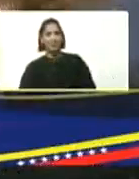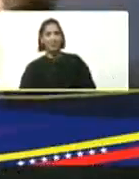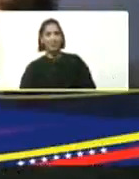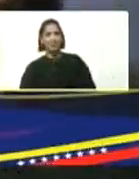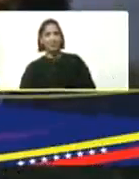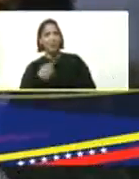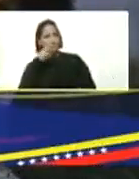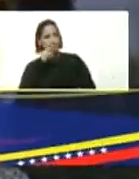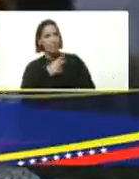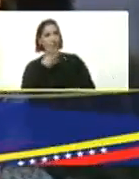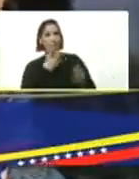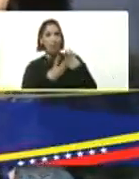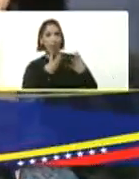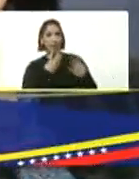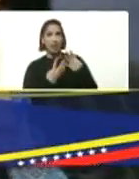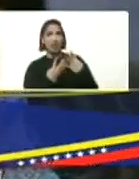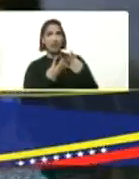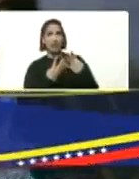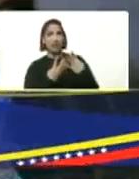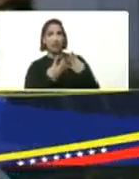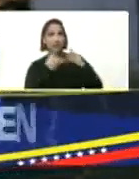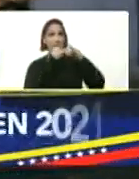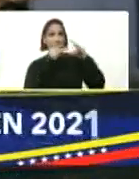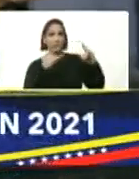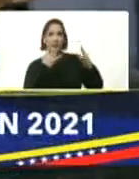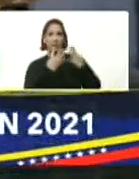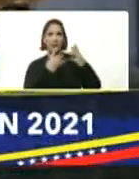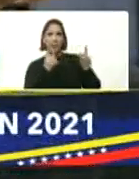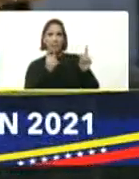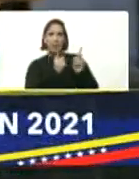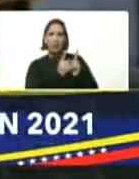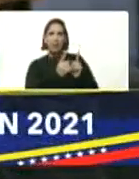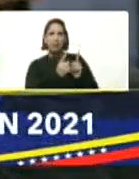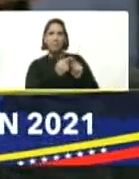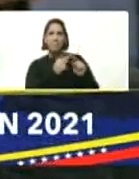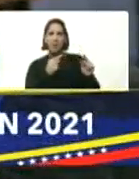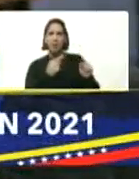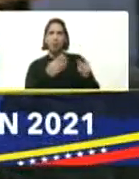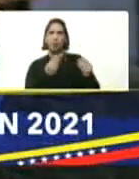uno ve la feria instalada. Es una feria pequeña, pero